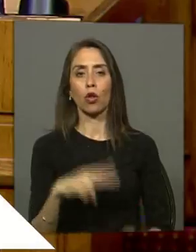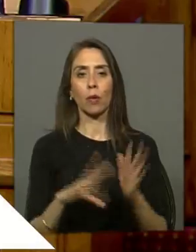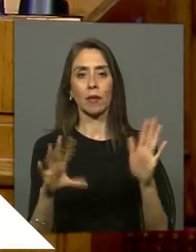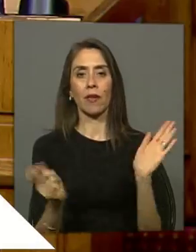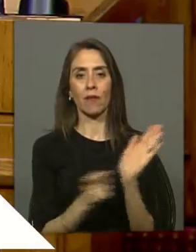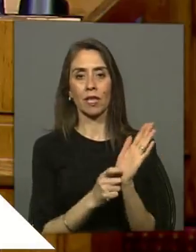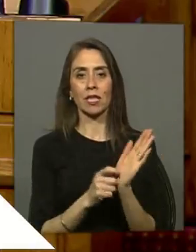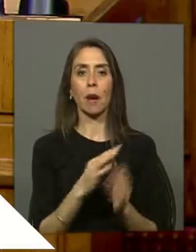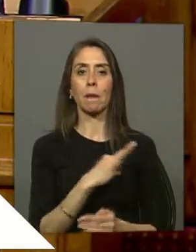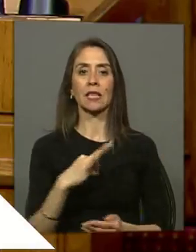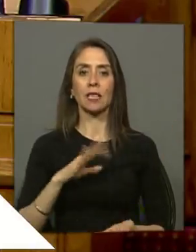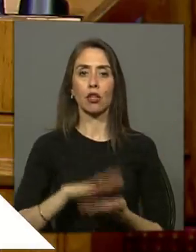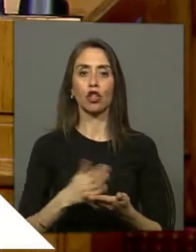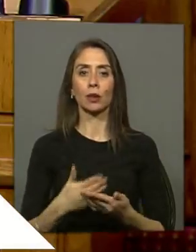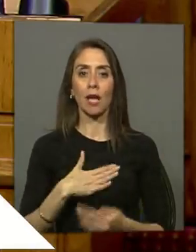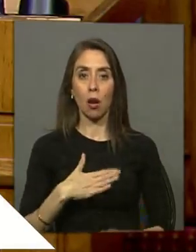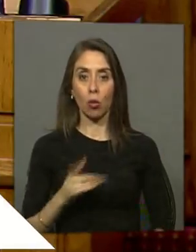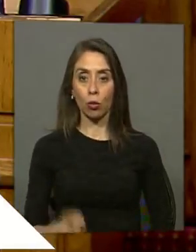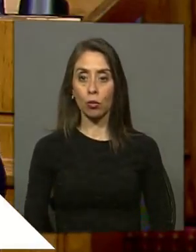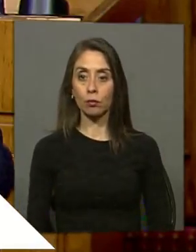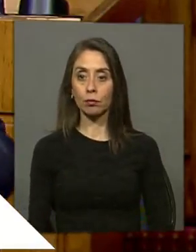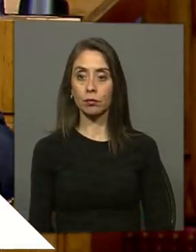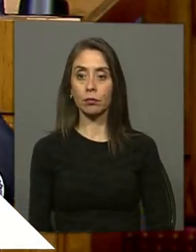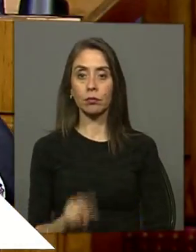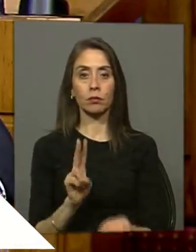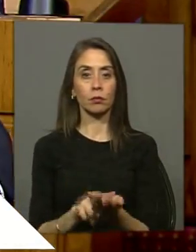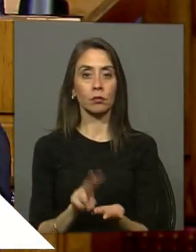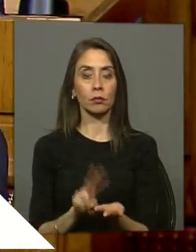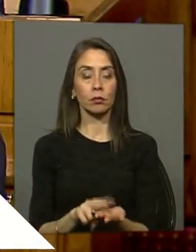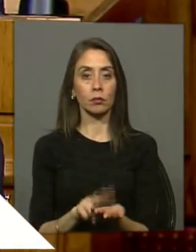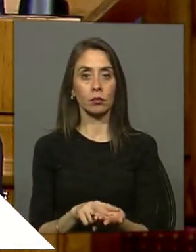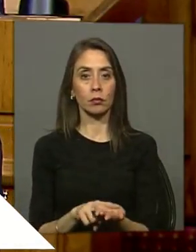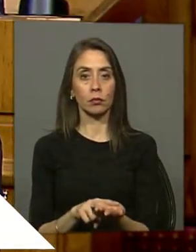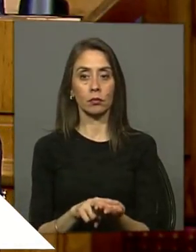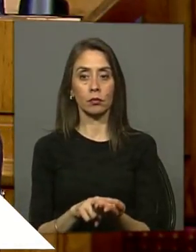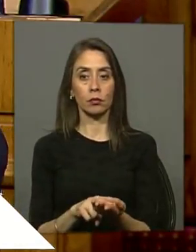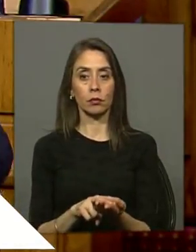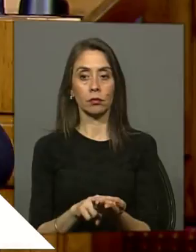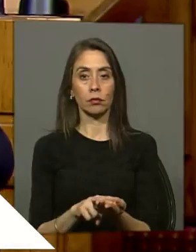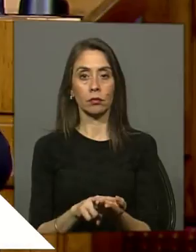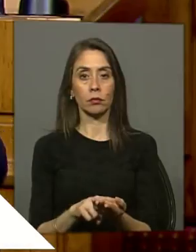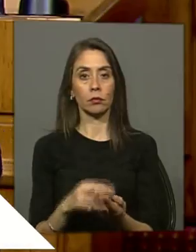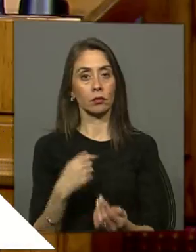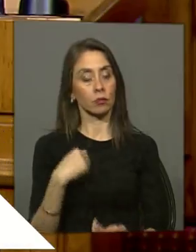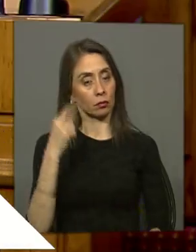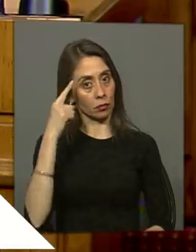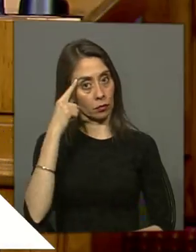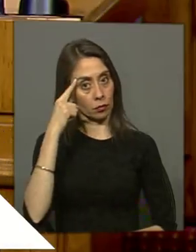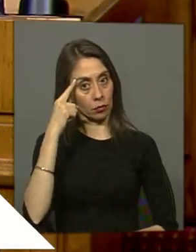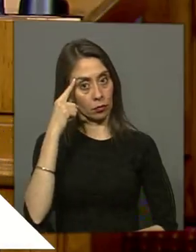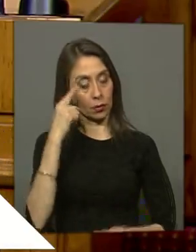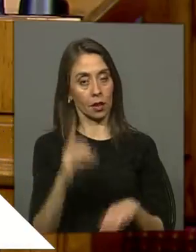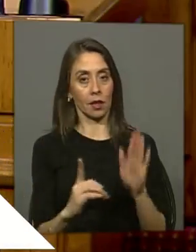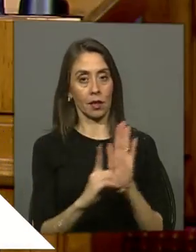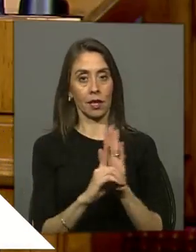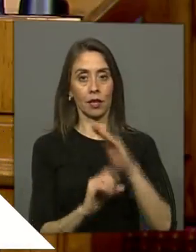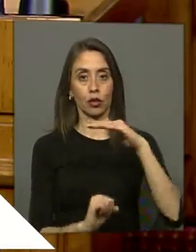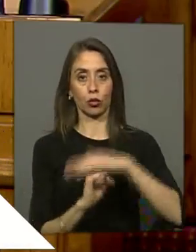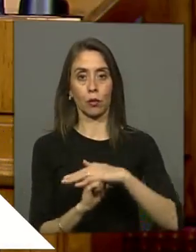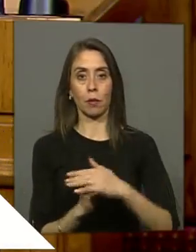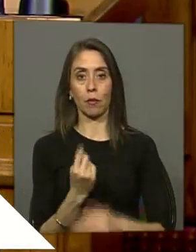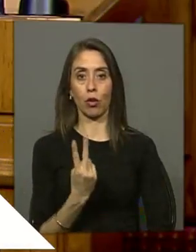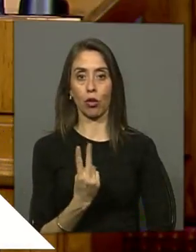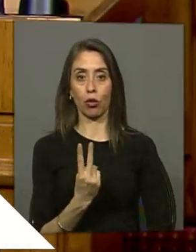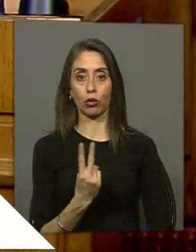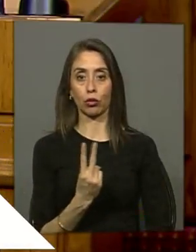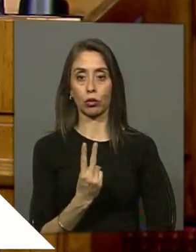del ministerio de salud la verdad es que a mi me parece que el decreto supremo número 2